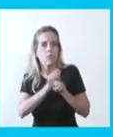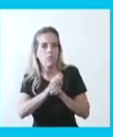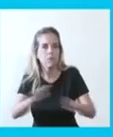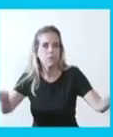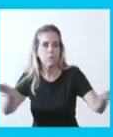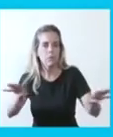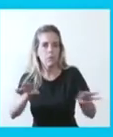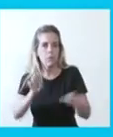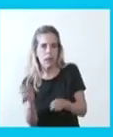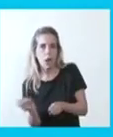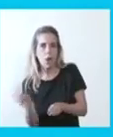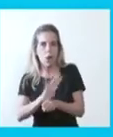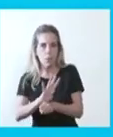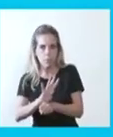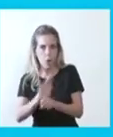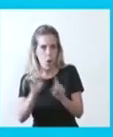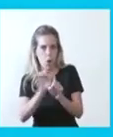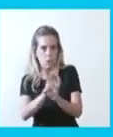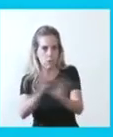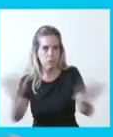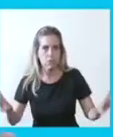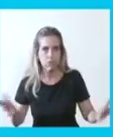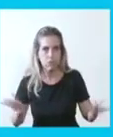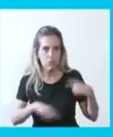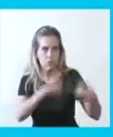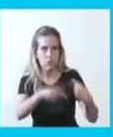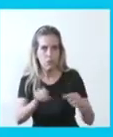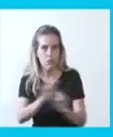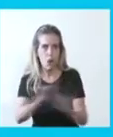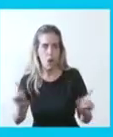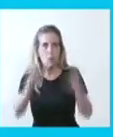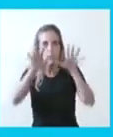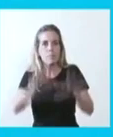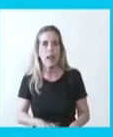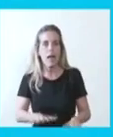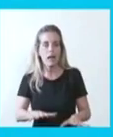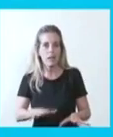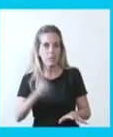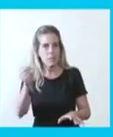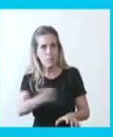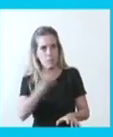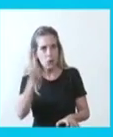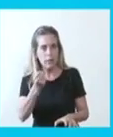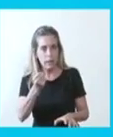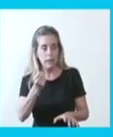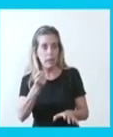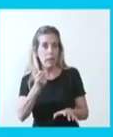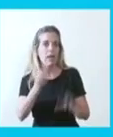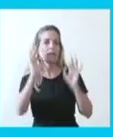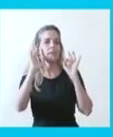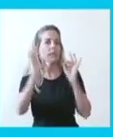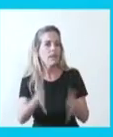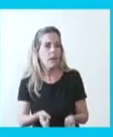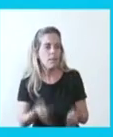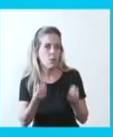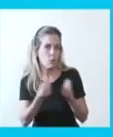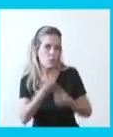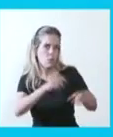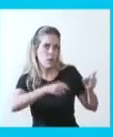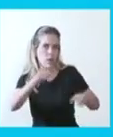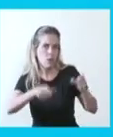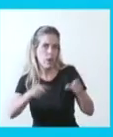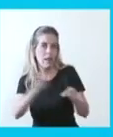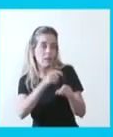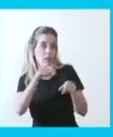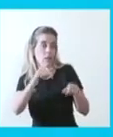lo posible para que el virus no circule entre nosotros. Sabemos hasta aquí que todos los casos que hemos tenido son